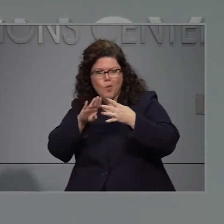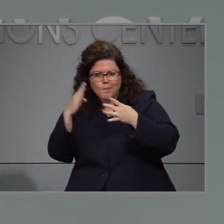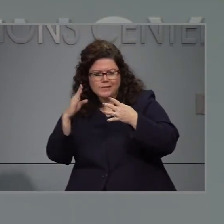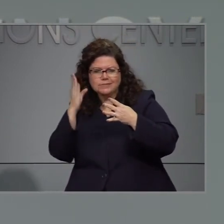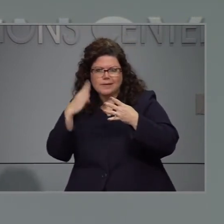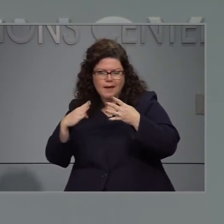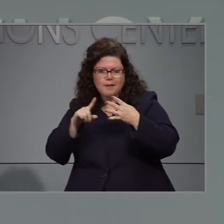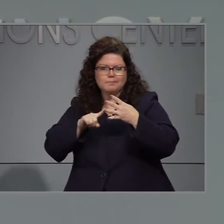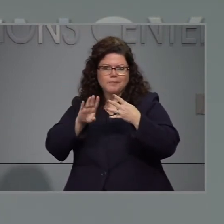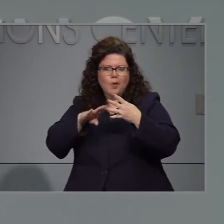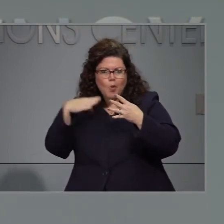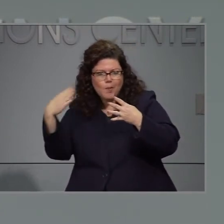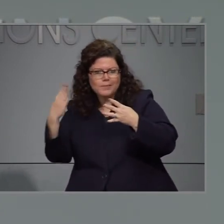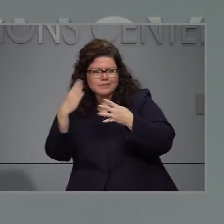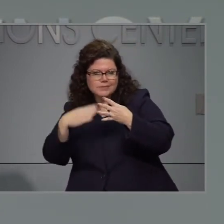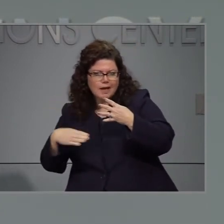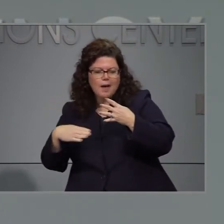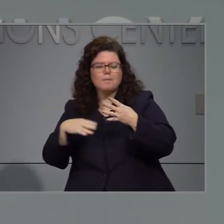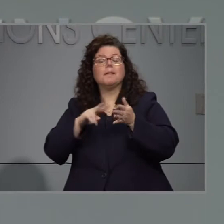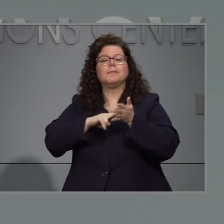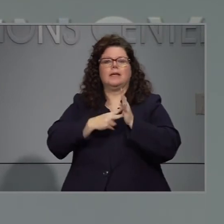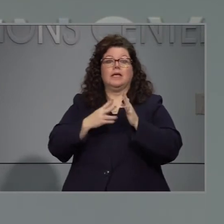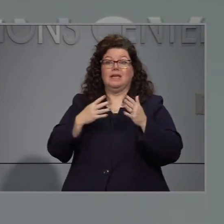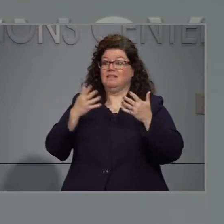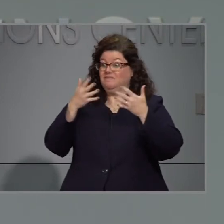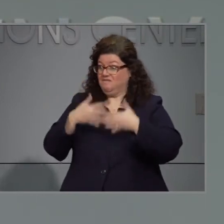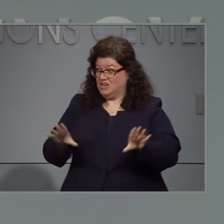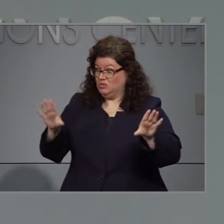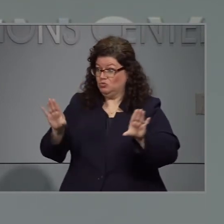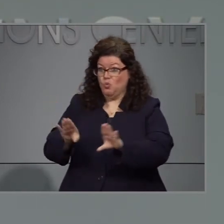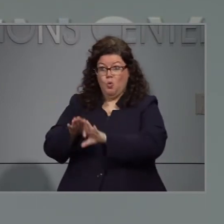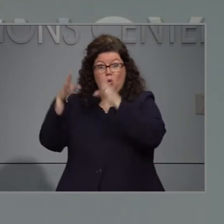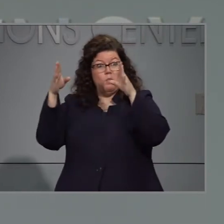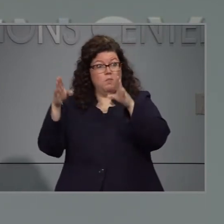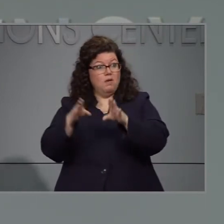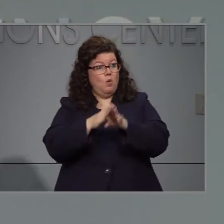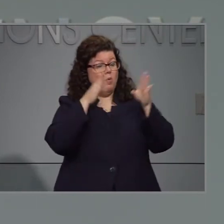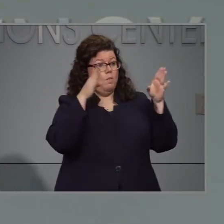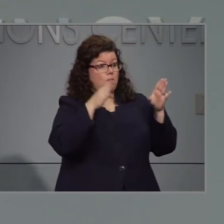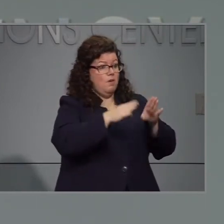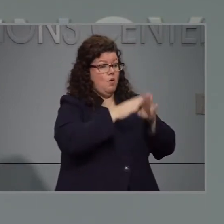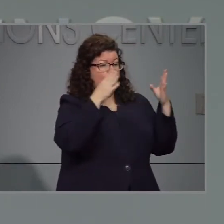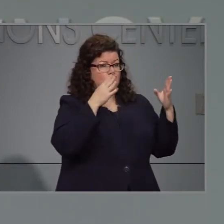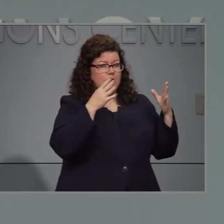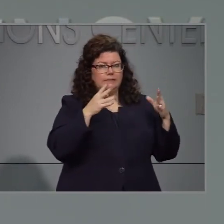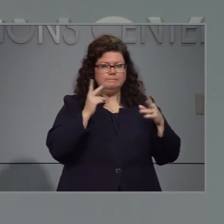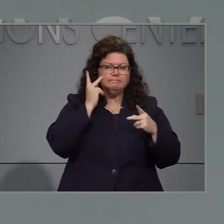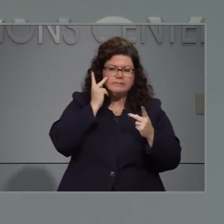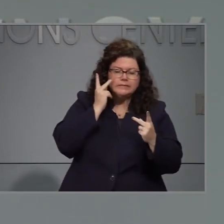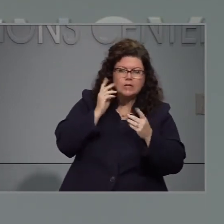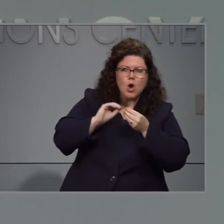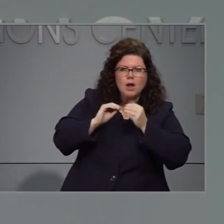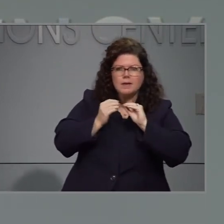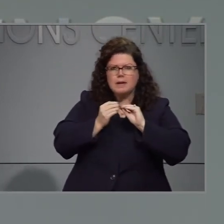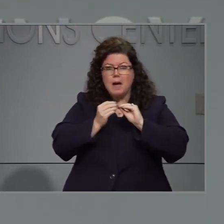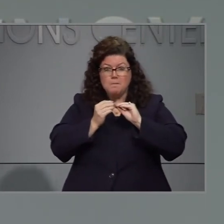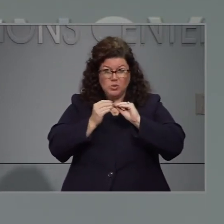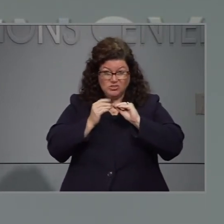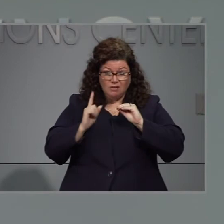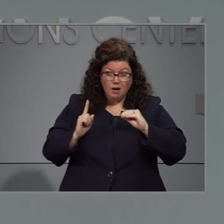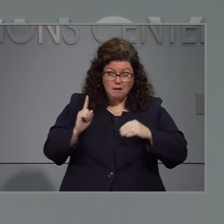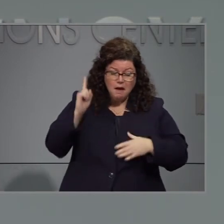en agosto. Queremos asegurar de poder tener una visión después de estas aperturas para comprender de qué manera